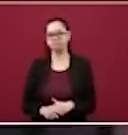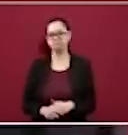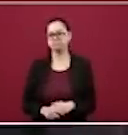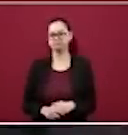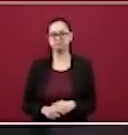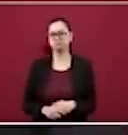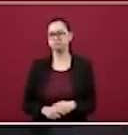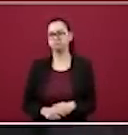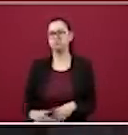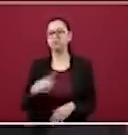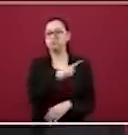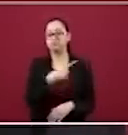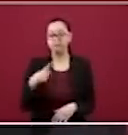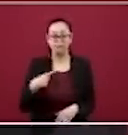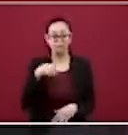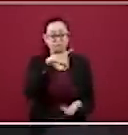Tiene que haber democracia sindical,